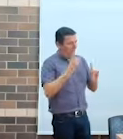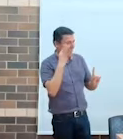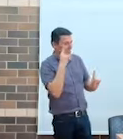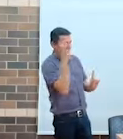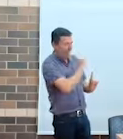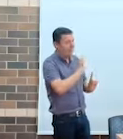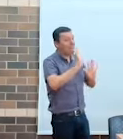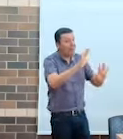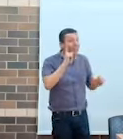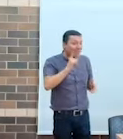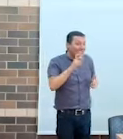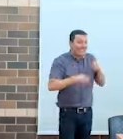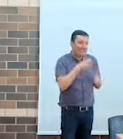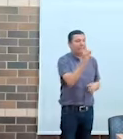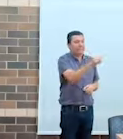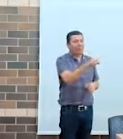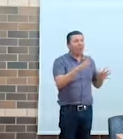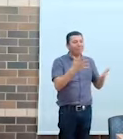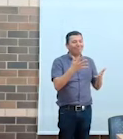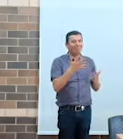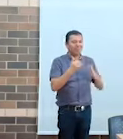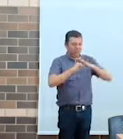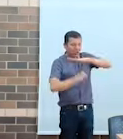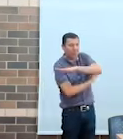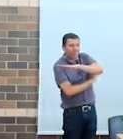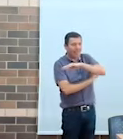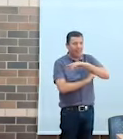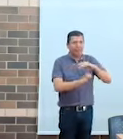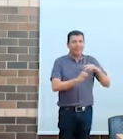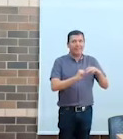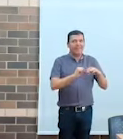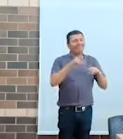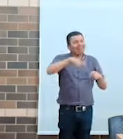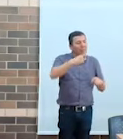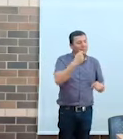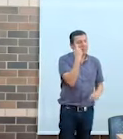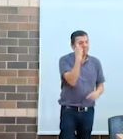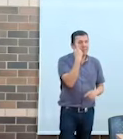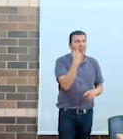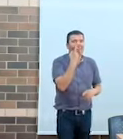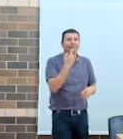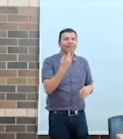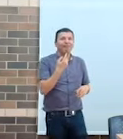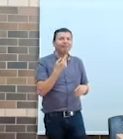pasando la comunidad sorda, obviamente hay cosas que ustedes no se dan cuenta, que ustedes no logran percibir.